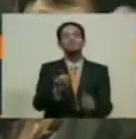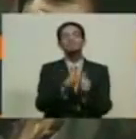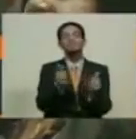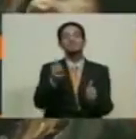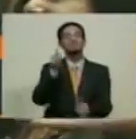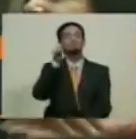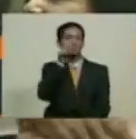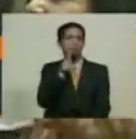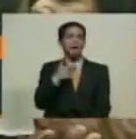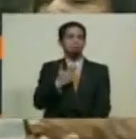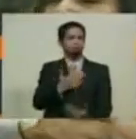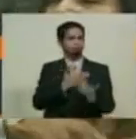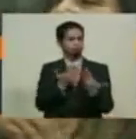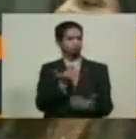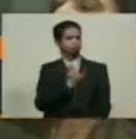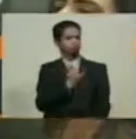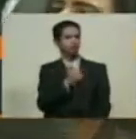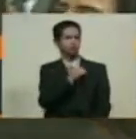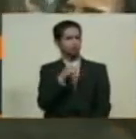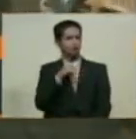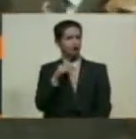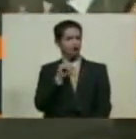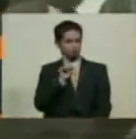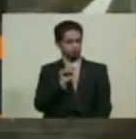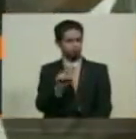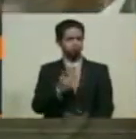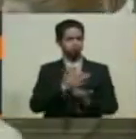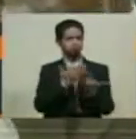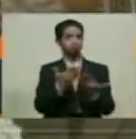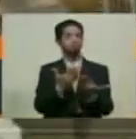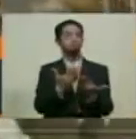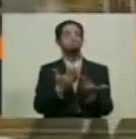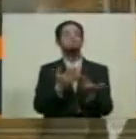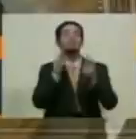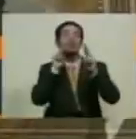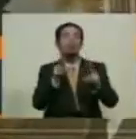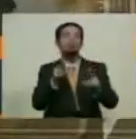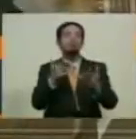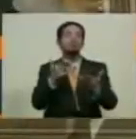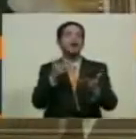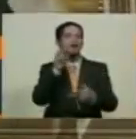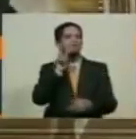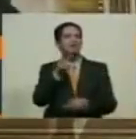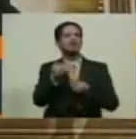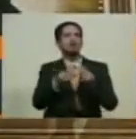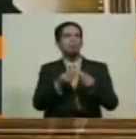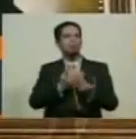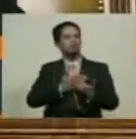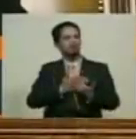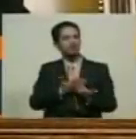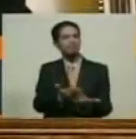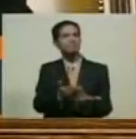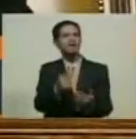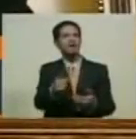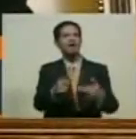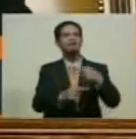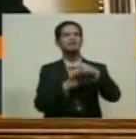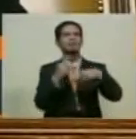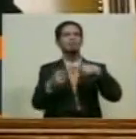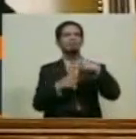al militante que hace honor a la disciplina, al militante que se entrega a esta revolución. Así que